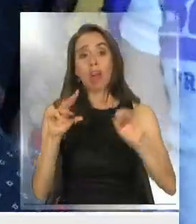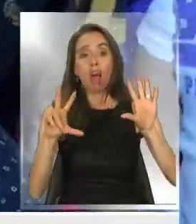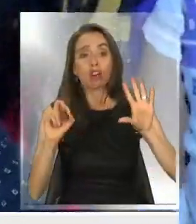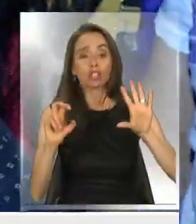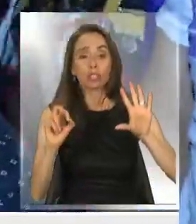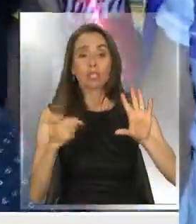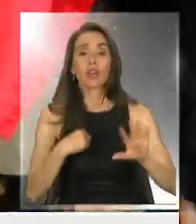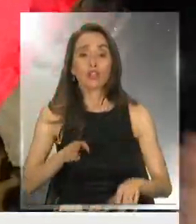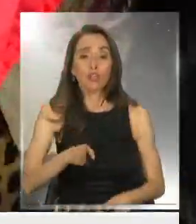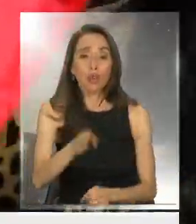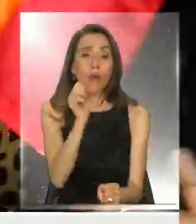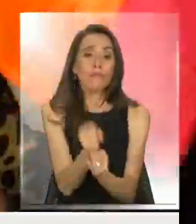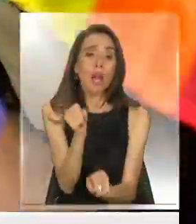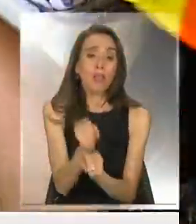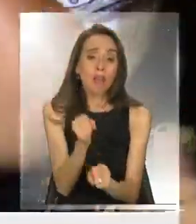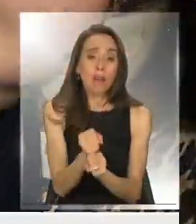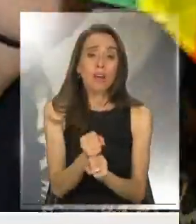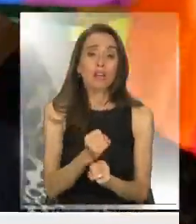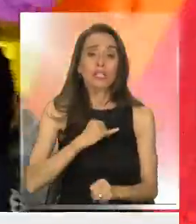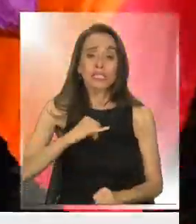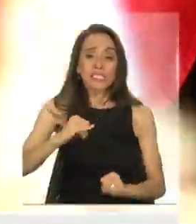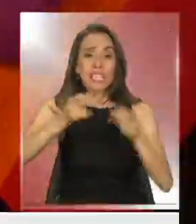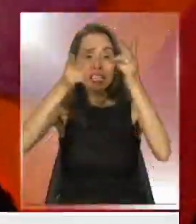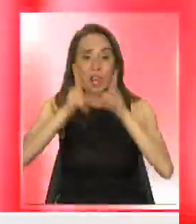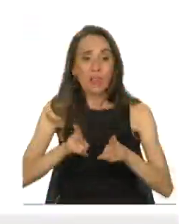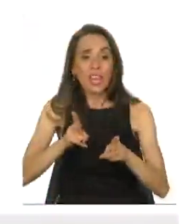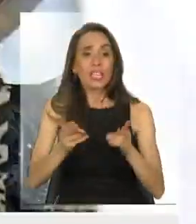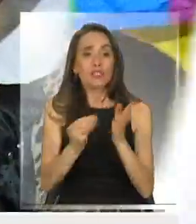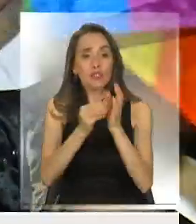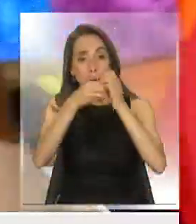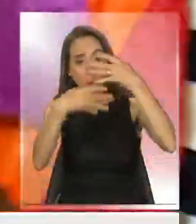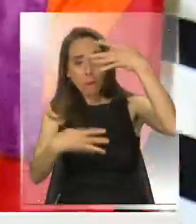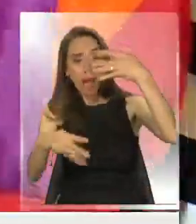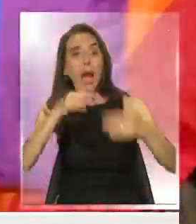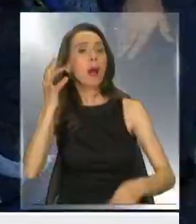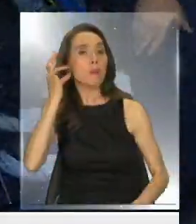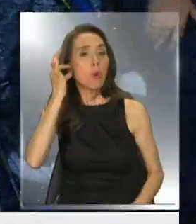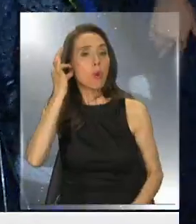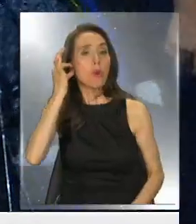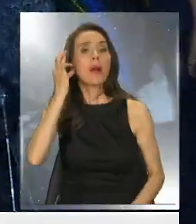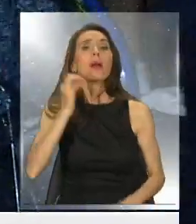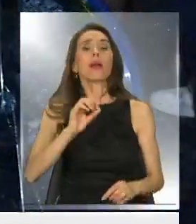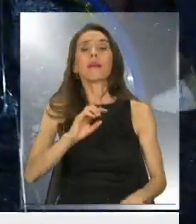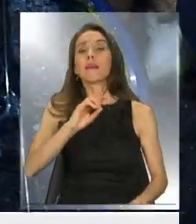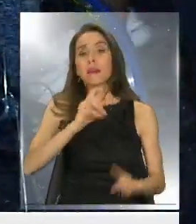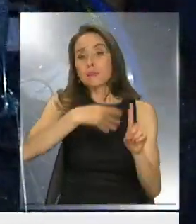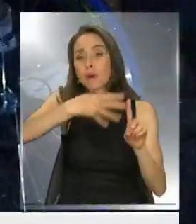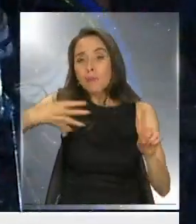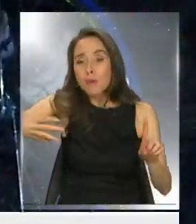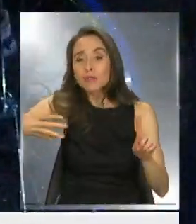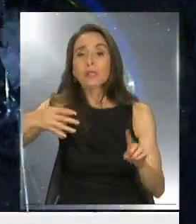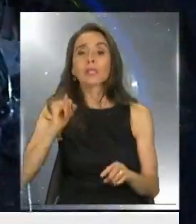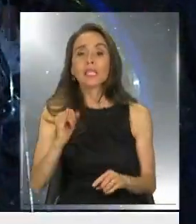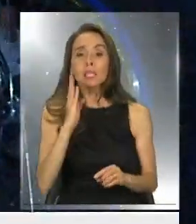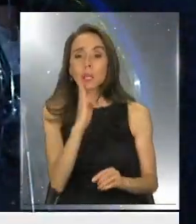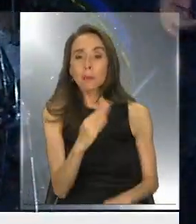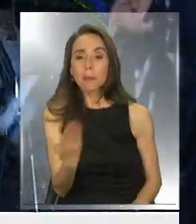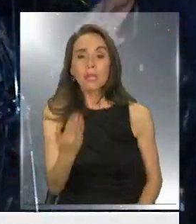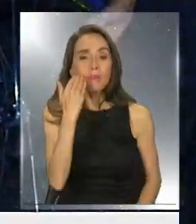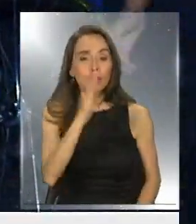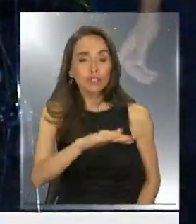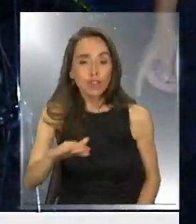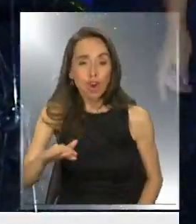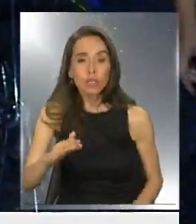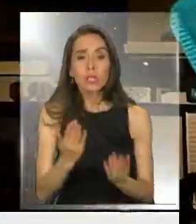todavía tengo que trabajar. De seguir con nuestros derechos como mujeres, como homosexuales. Y para que sea un beneficio para los niños, en